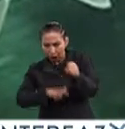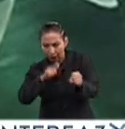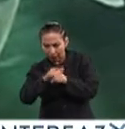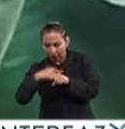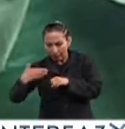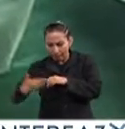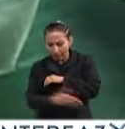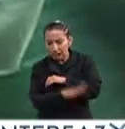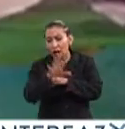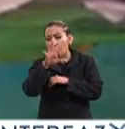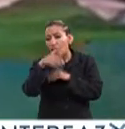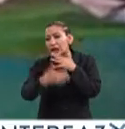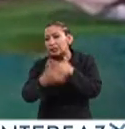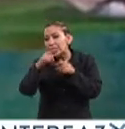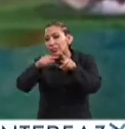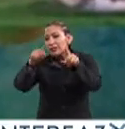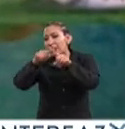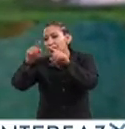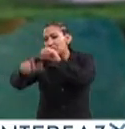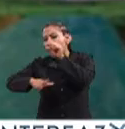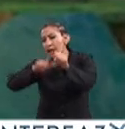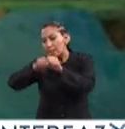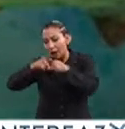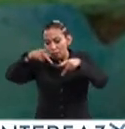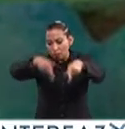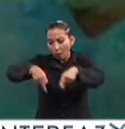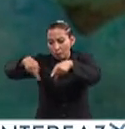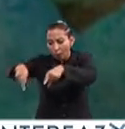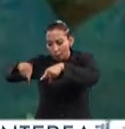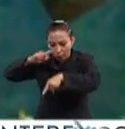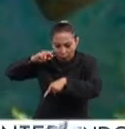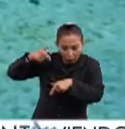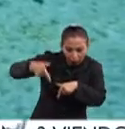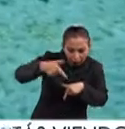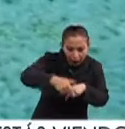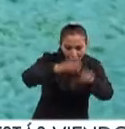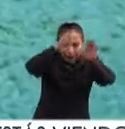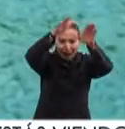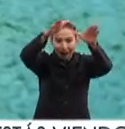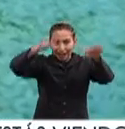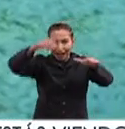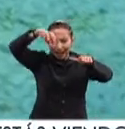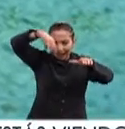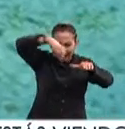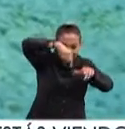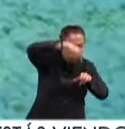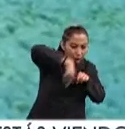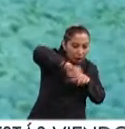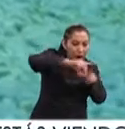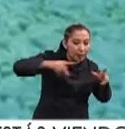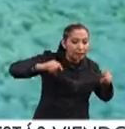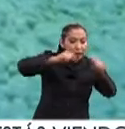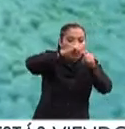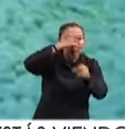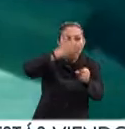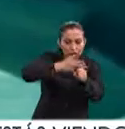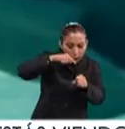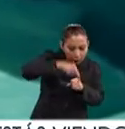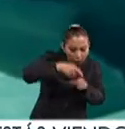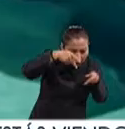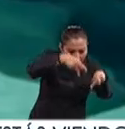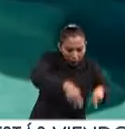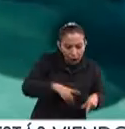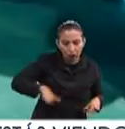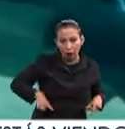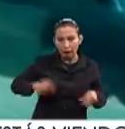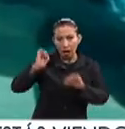especies de alrededor de 15 ejemplares en los depósitos rituales localizados al pie de las escalinatas del Templo Mayor y que corresponden